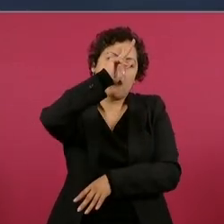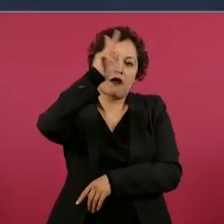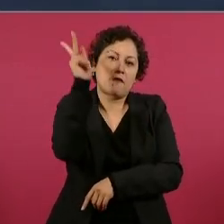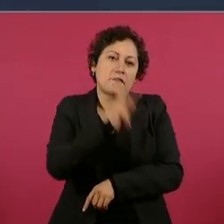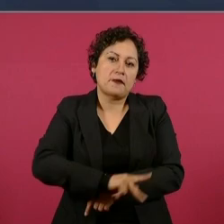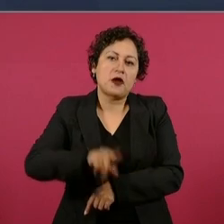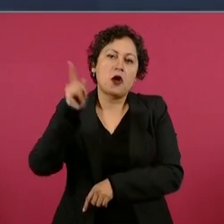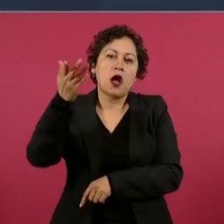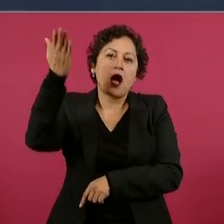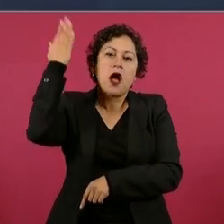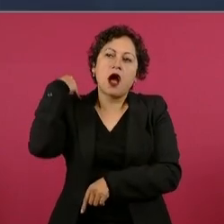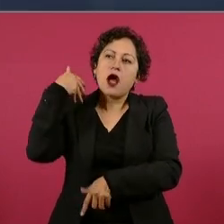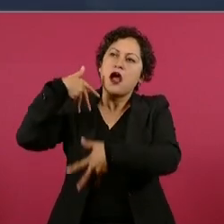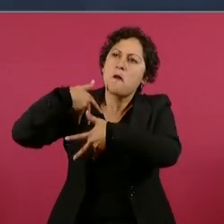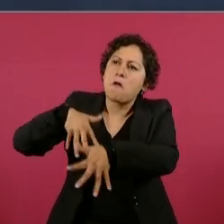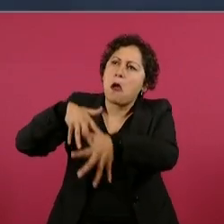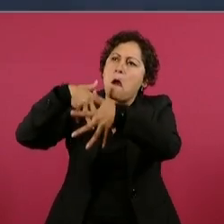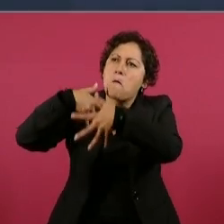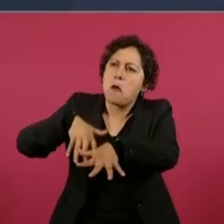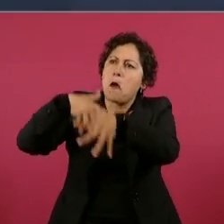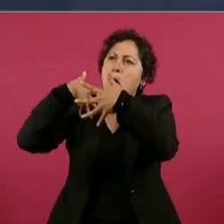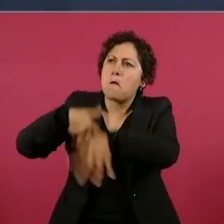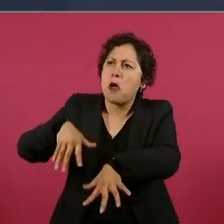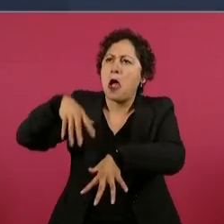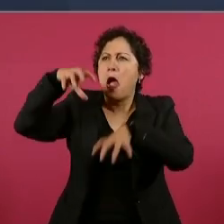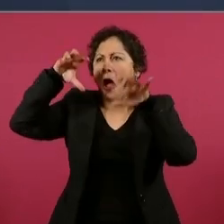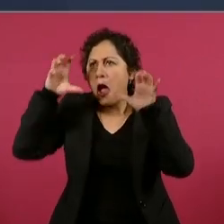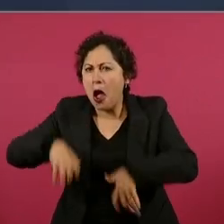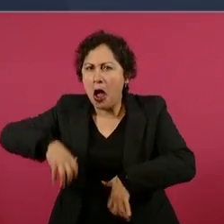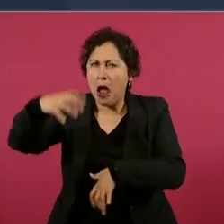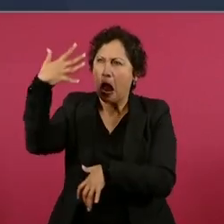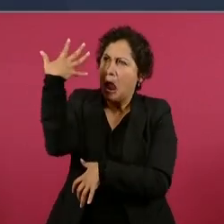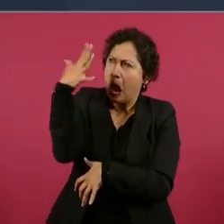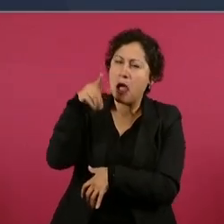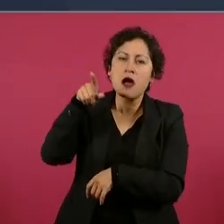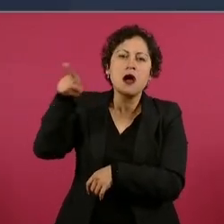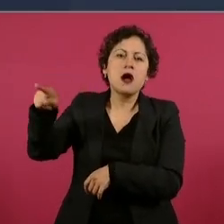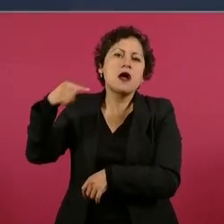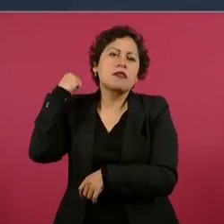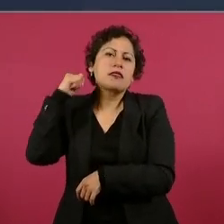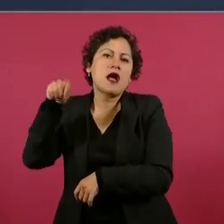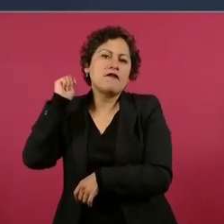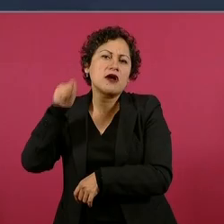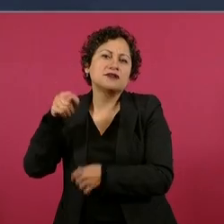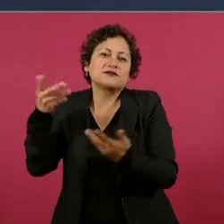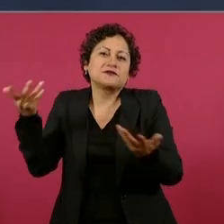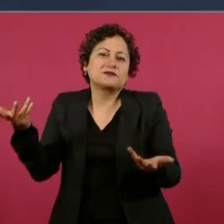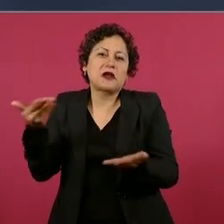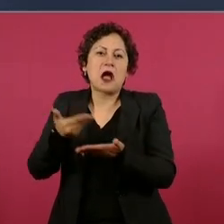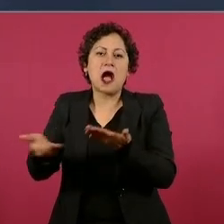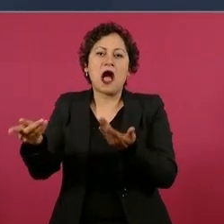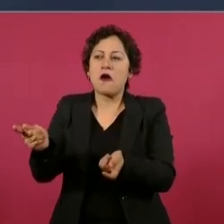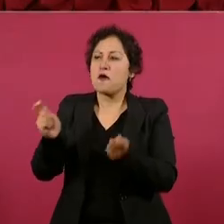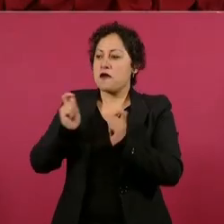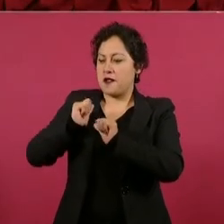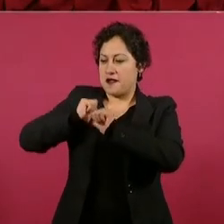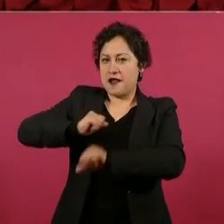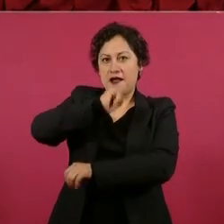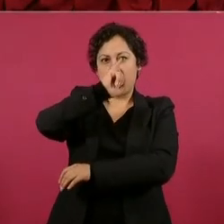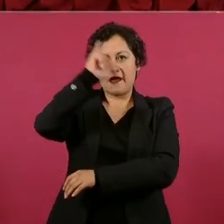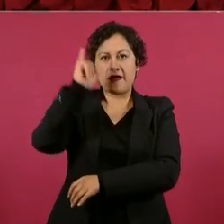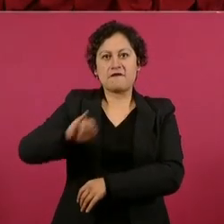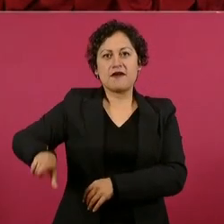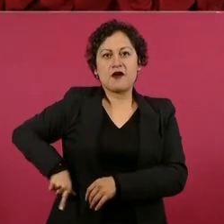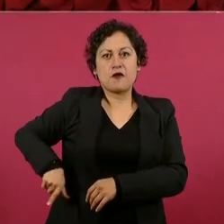solos, en Tabasco. Sí, era una lucha regional. Ahora soy el jefe de gobierno de la Ciudad de México. Bueno, ¿cómo